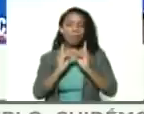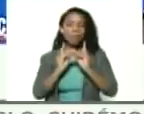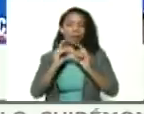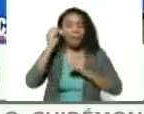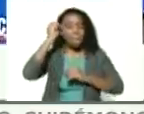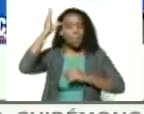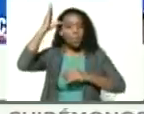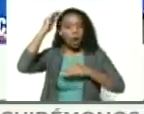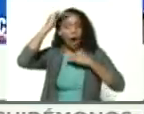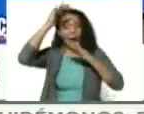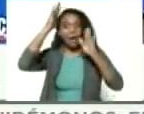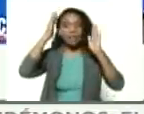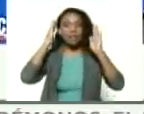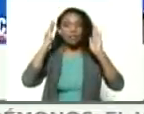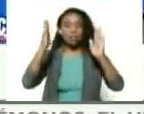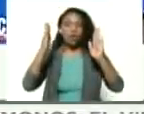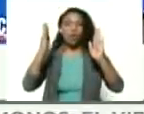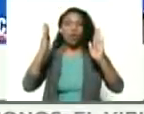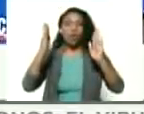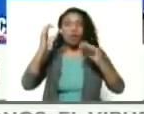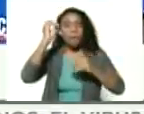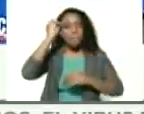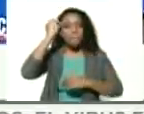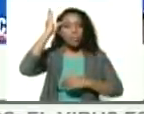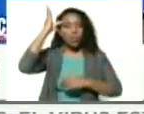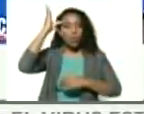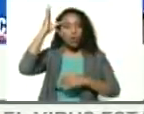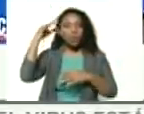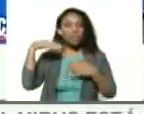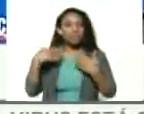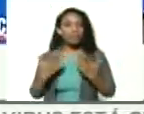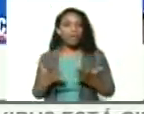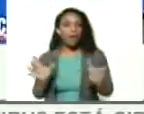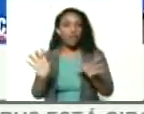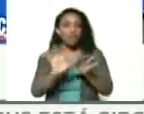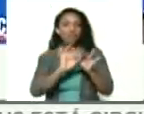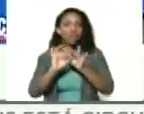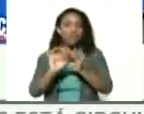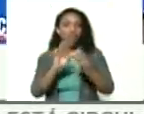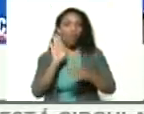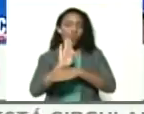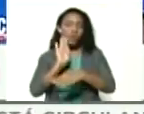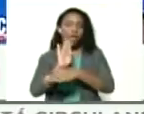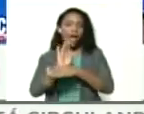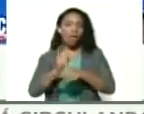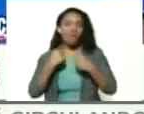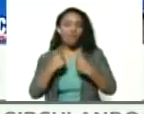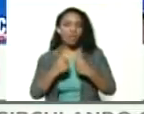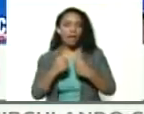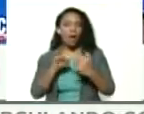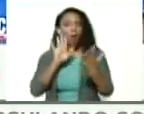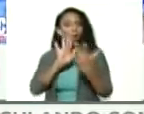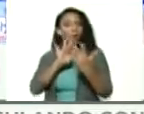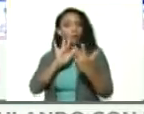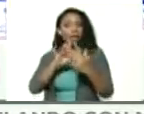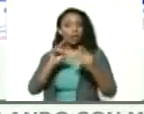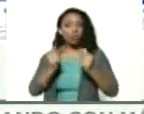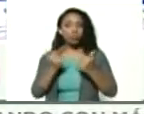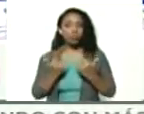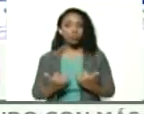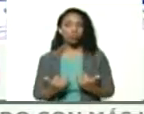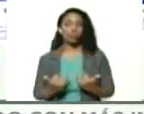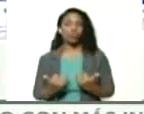de atención y la capacidad de unidades de cuidado intensivo. Vamos a hacer un pase